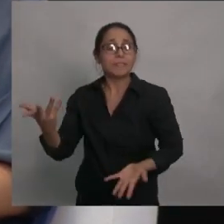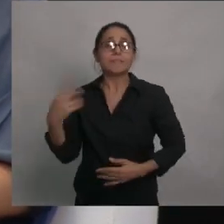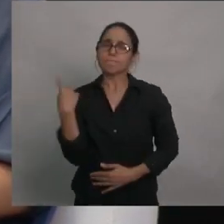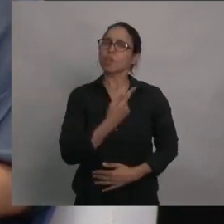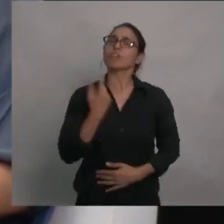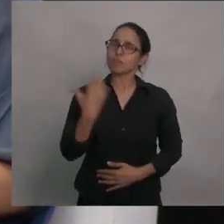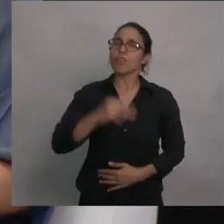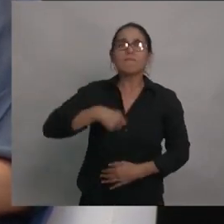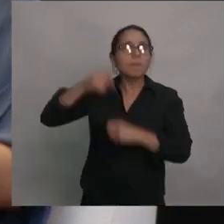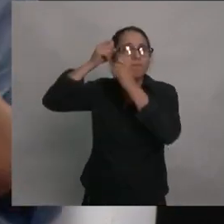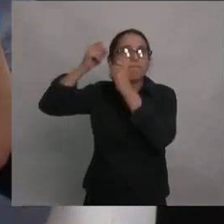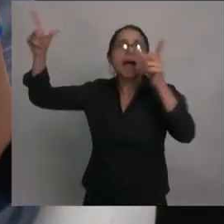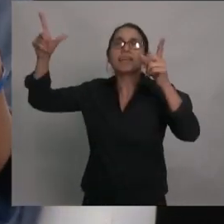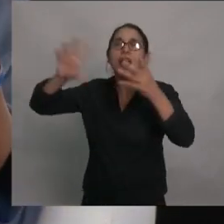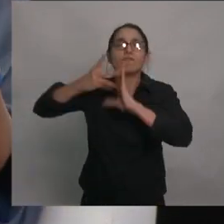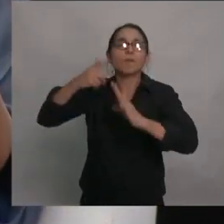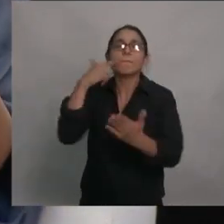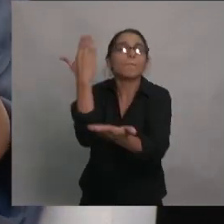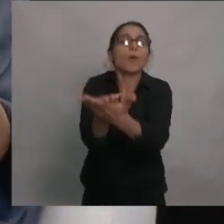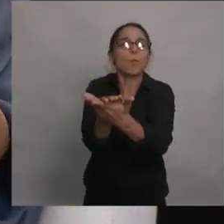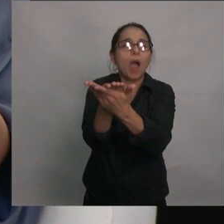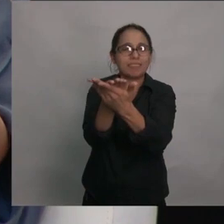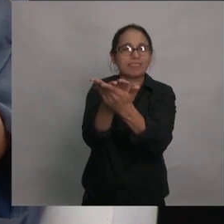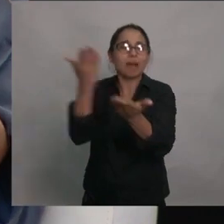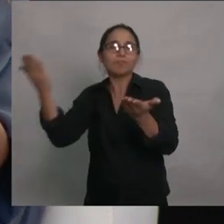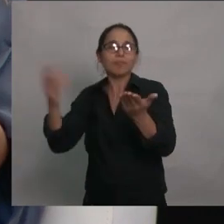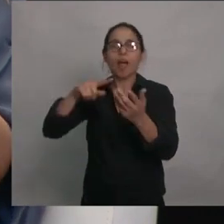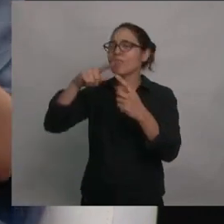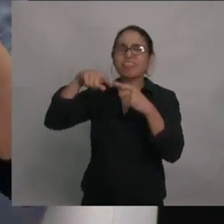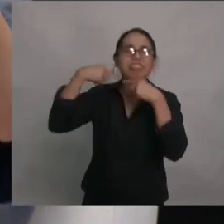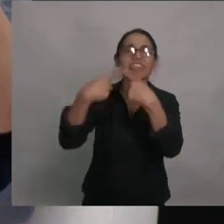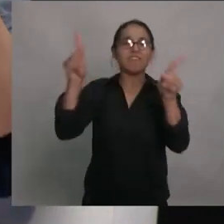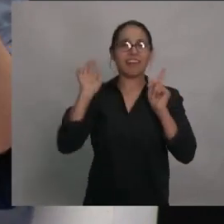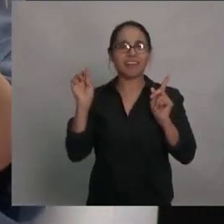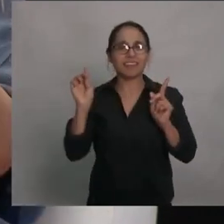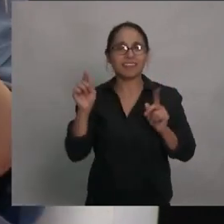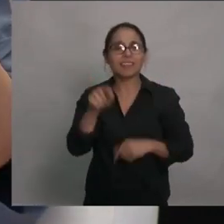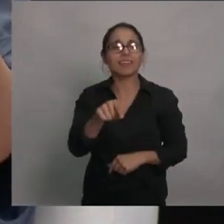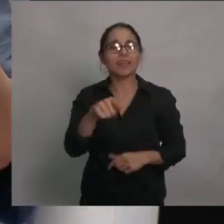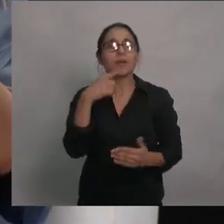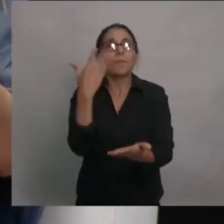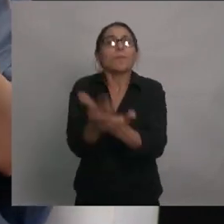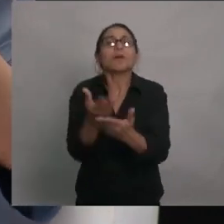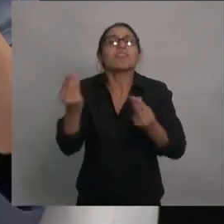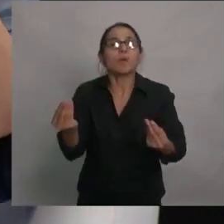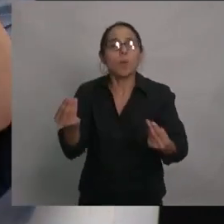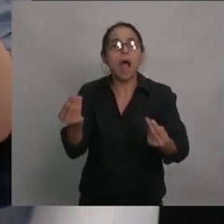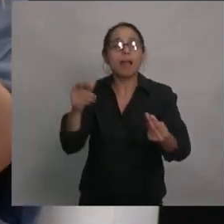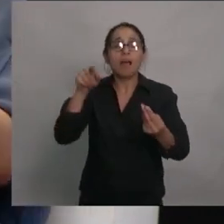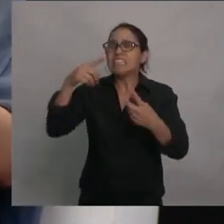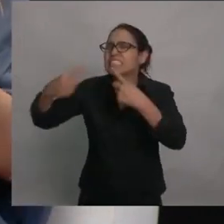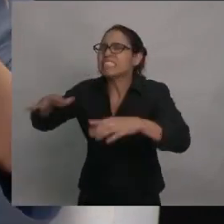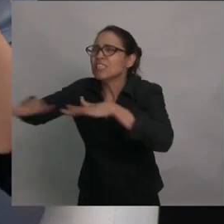imaginario alternativo que consiga, de alguna manera, dar respuesta a esa escasez, a